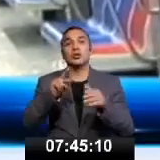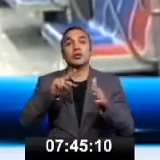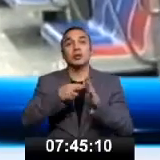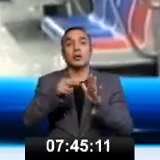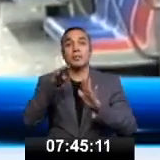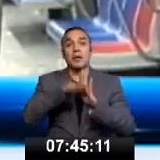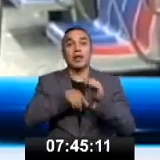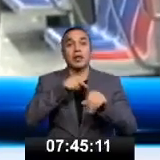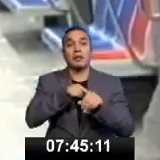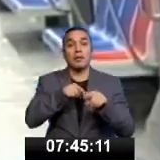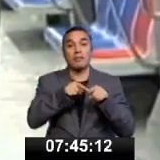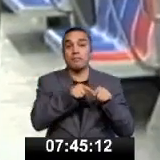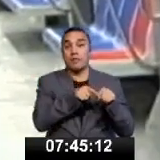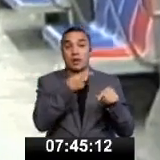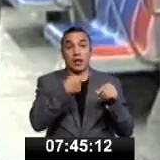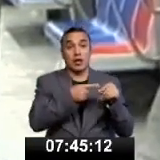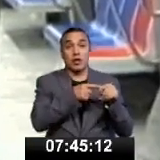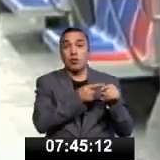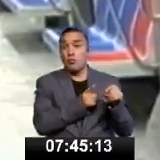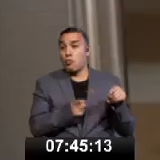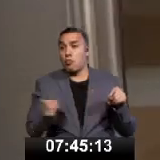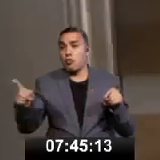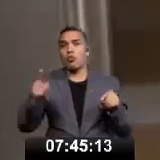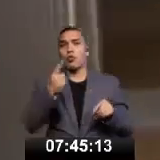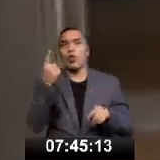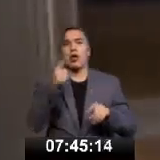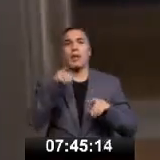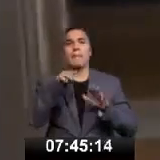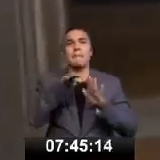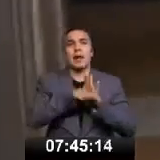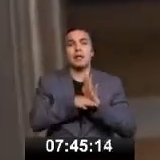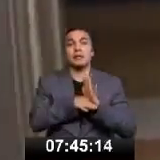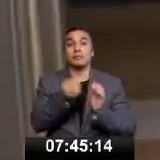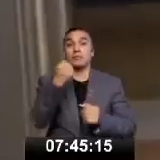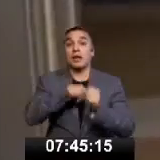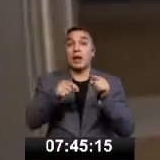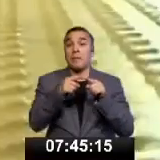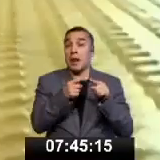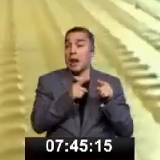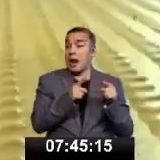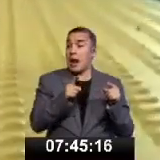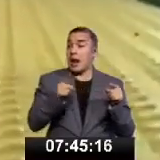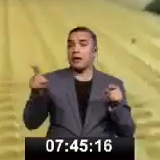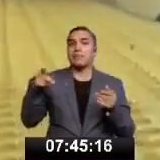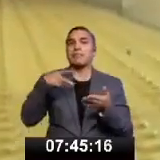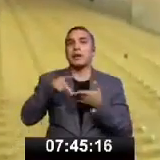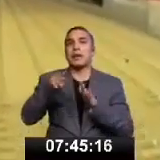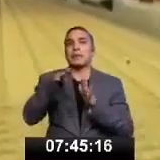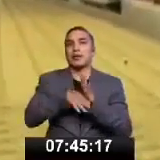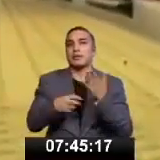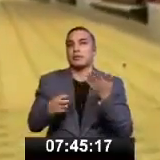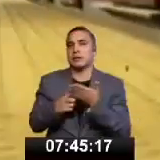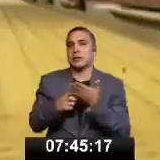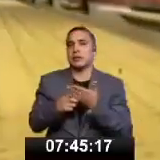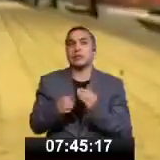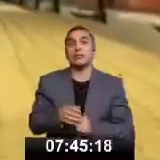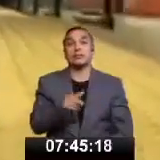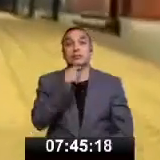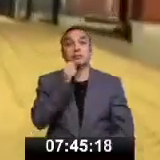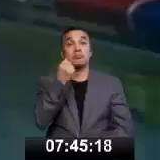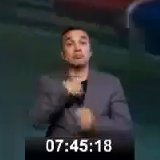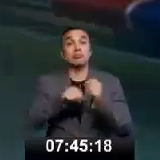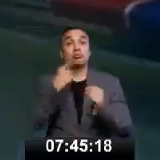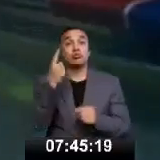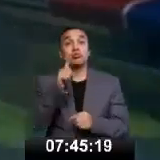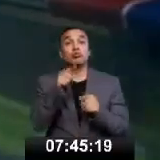el tiempo de viaje en la ciudad de Quito en más de una hora. Quienes viajen tramos más largos pagarán menos pasaje y quienes